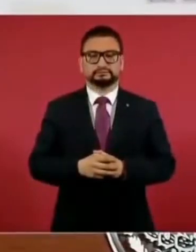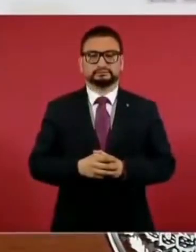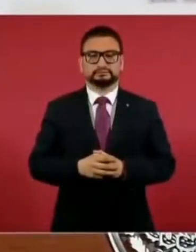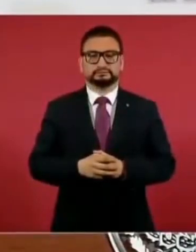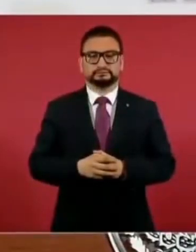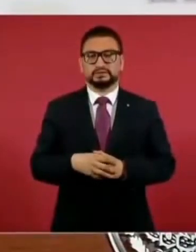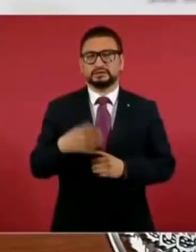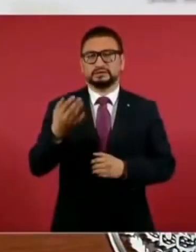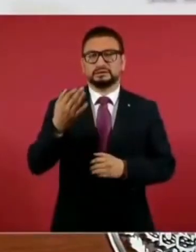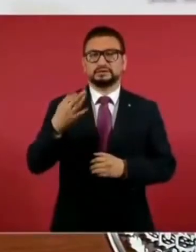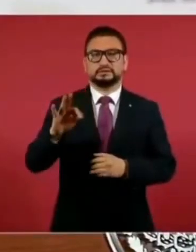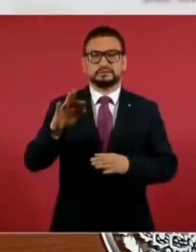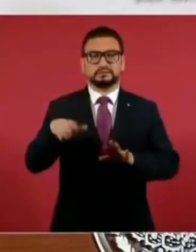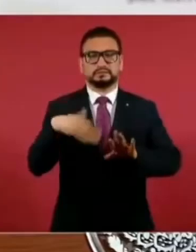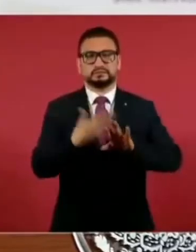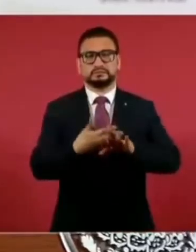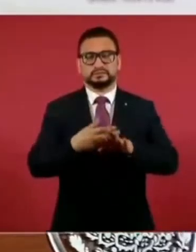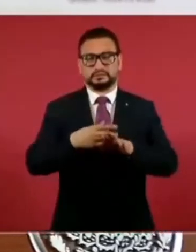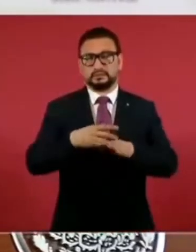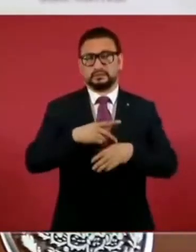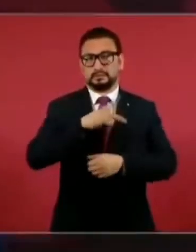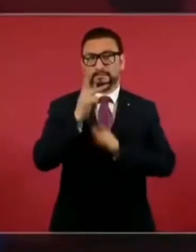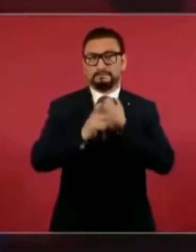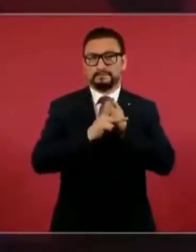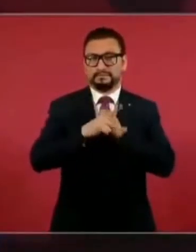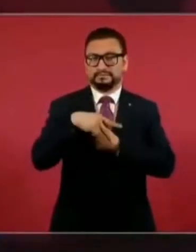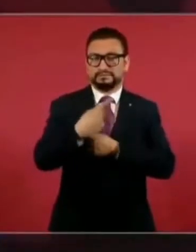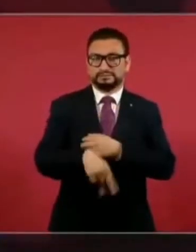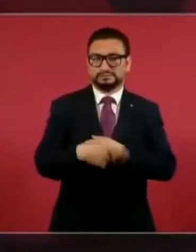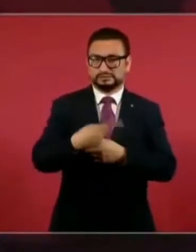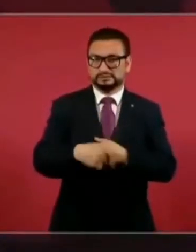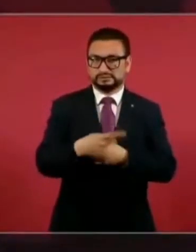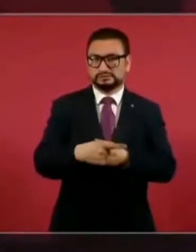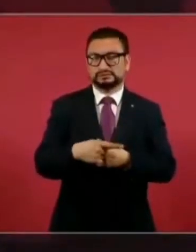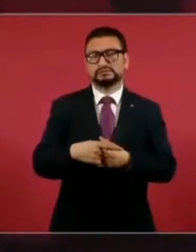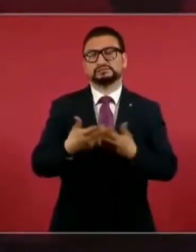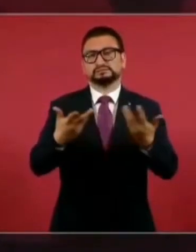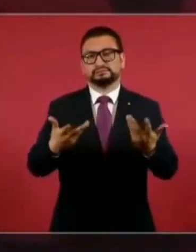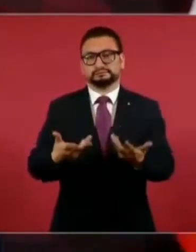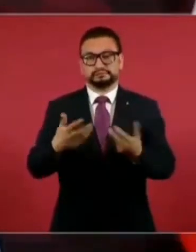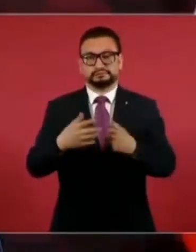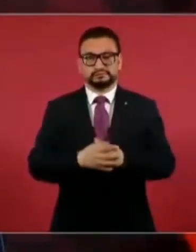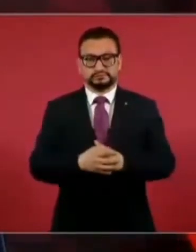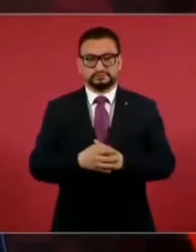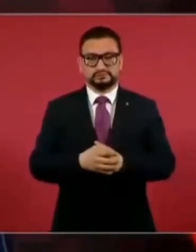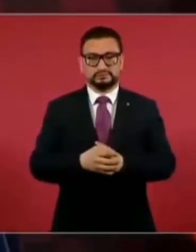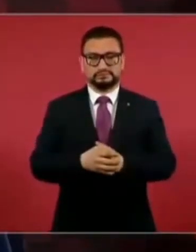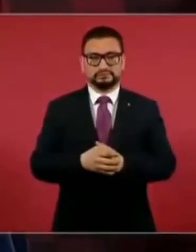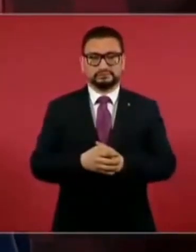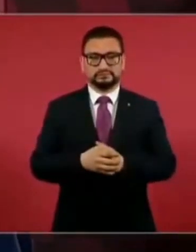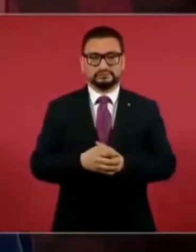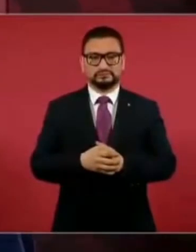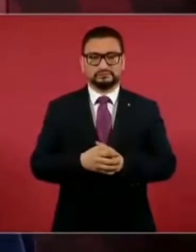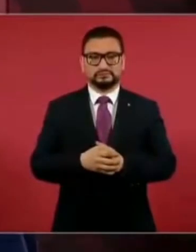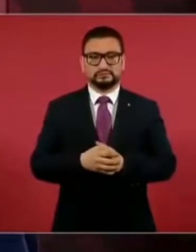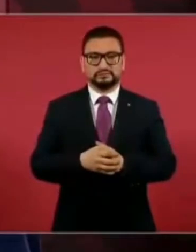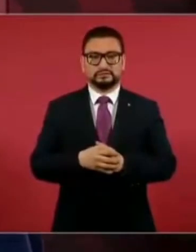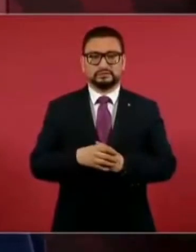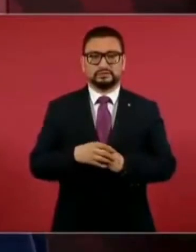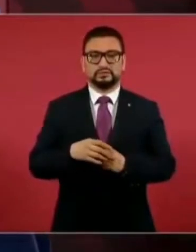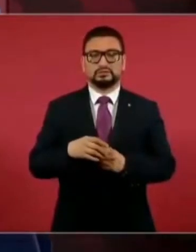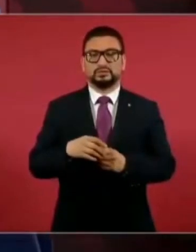La traición a la patria pues se aplica y nunca se ha